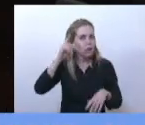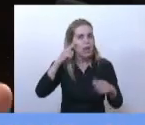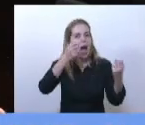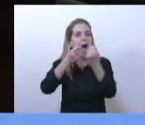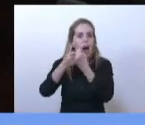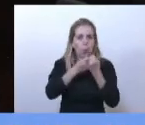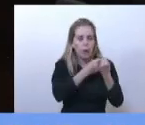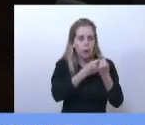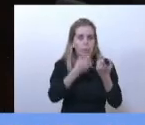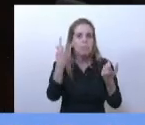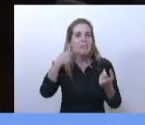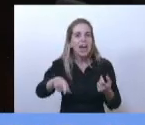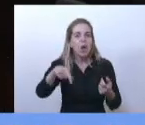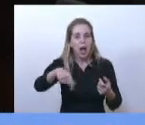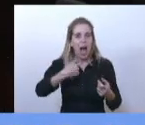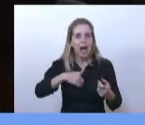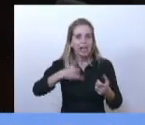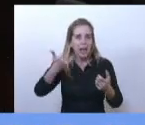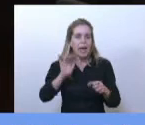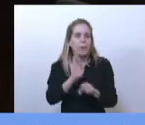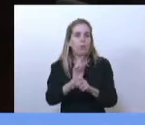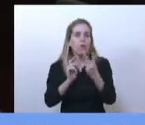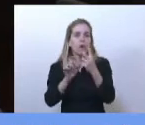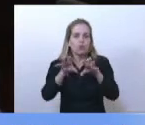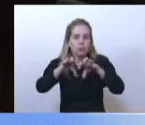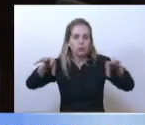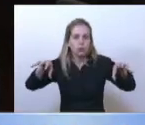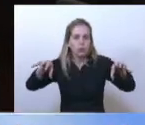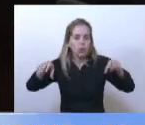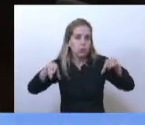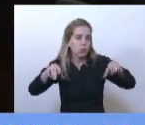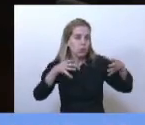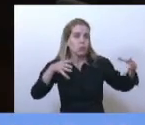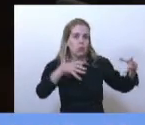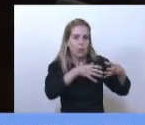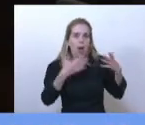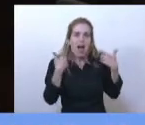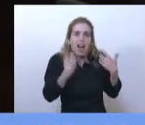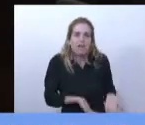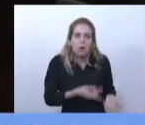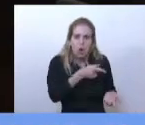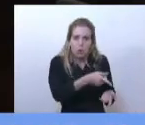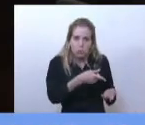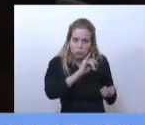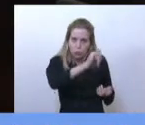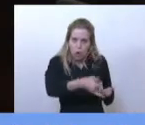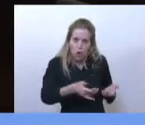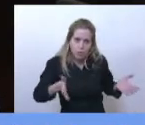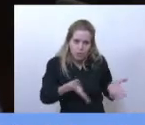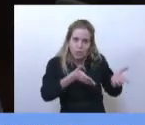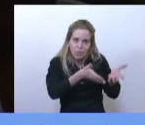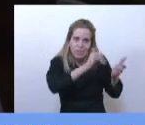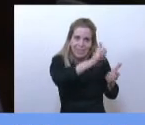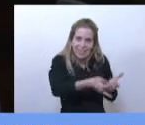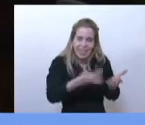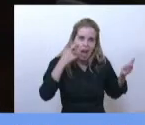mismo dos grandes grupos los que promovían estas medidas acompañaban y apoyaban y los que la